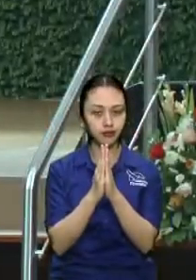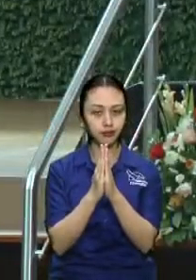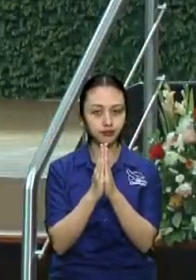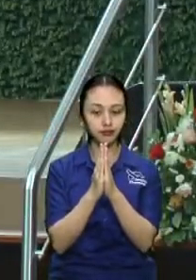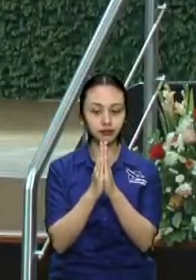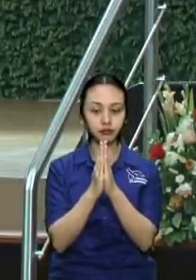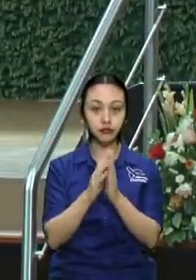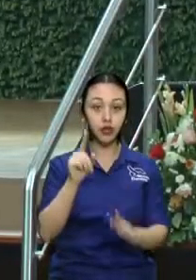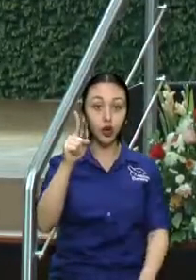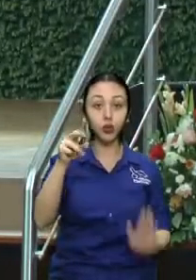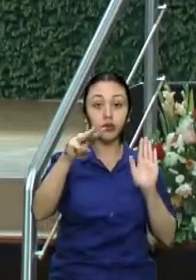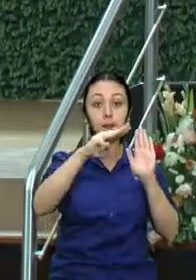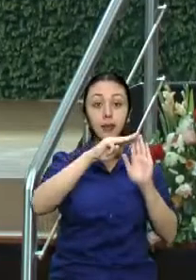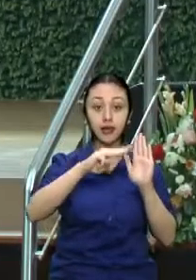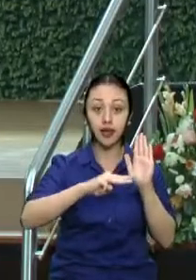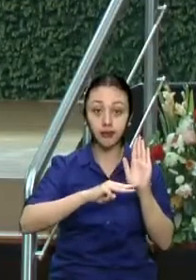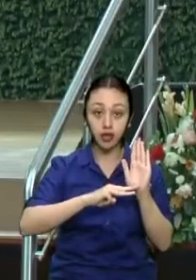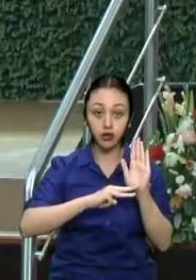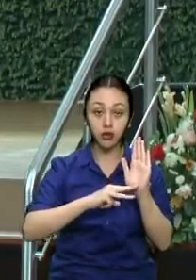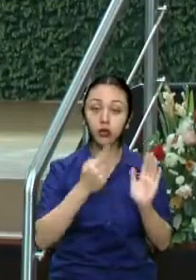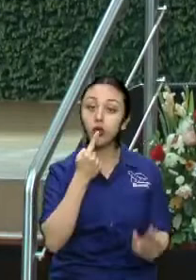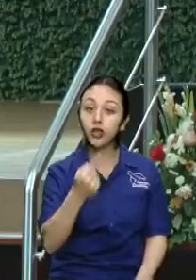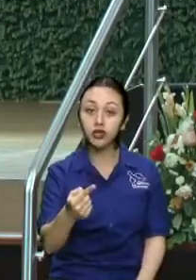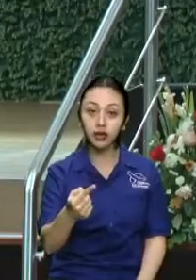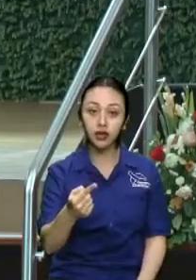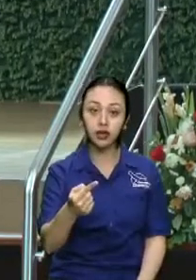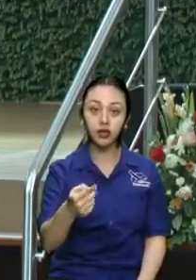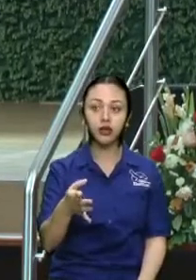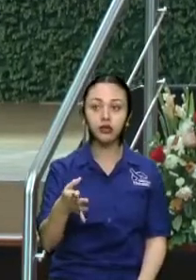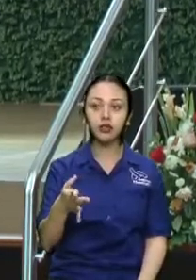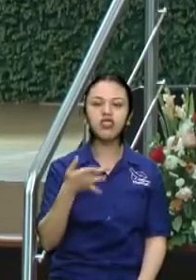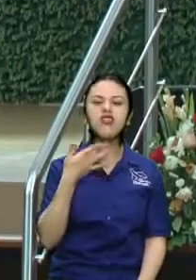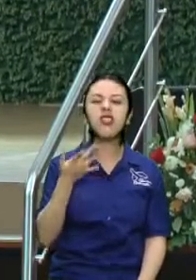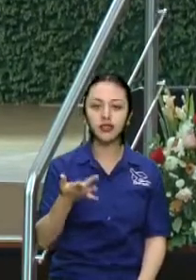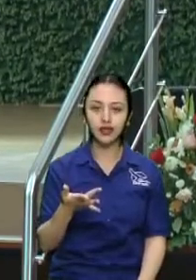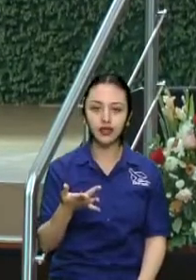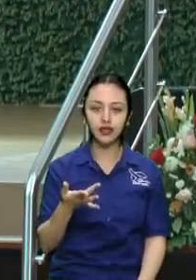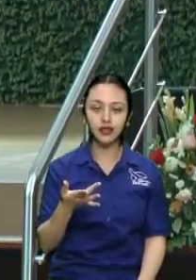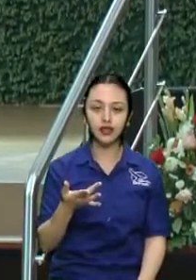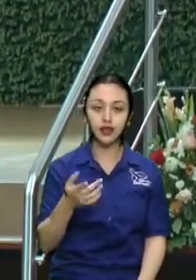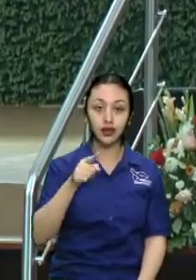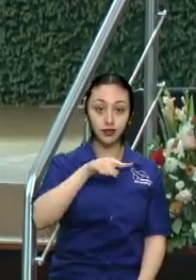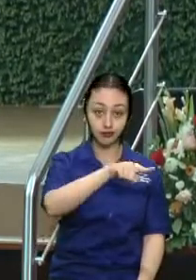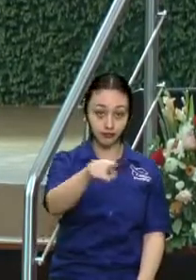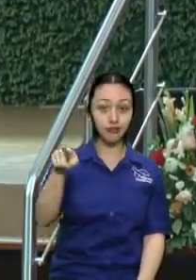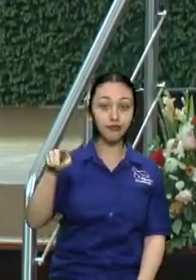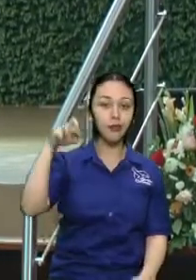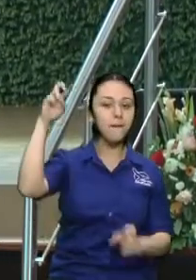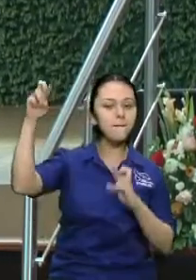un mandamiento del Hijo, es bien fácil: sed perfectos.